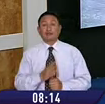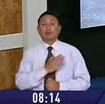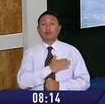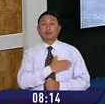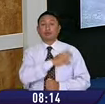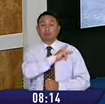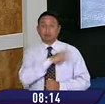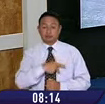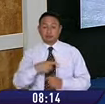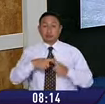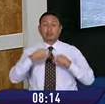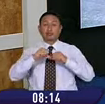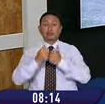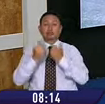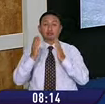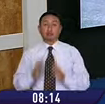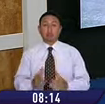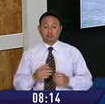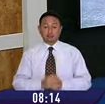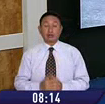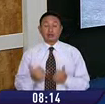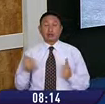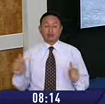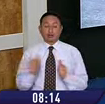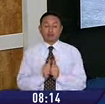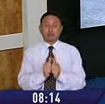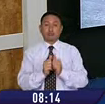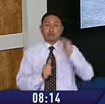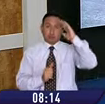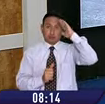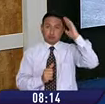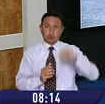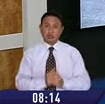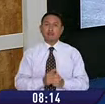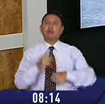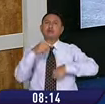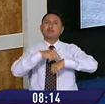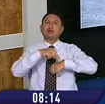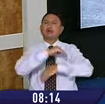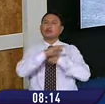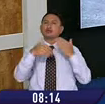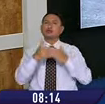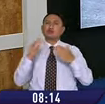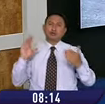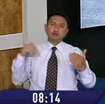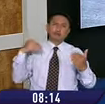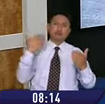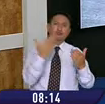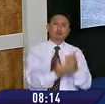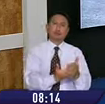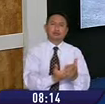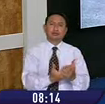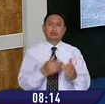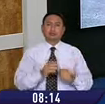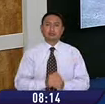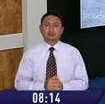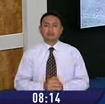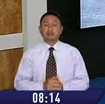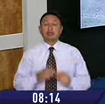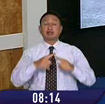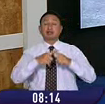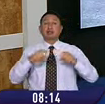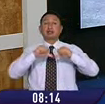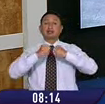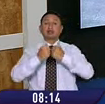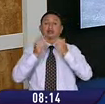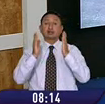personal de los exlegisladores. Van a ir acompañados de policía. ¿A qué hora es todo este aparataje para que los